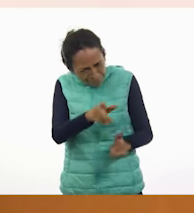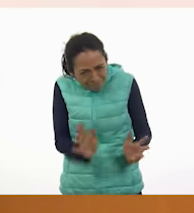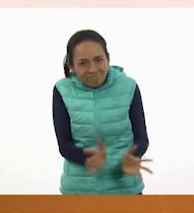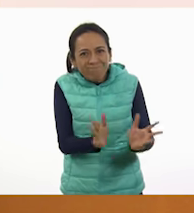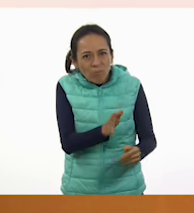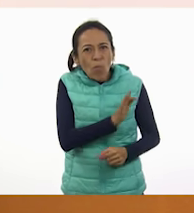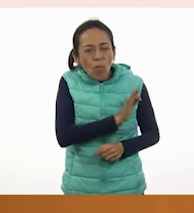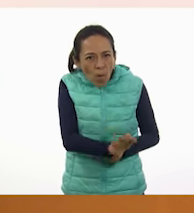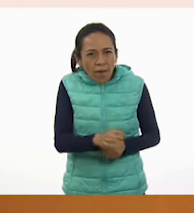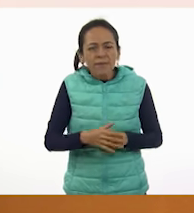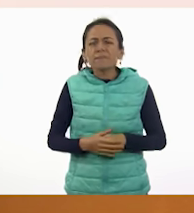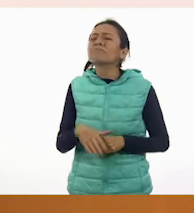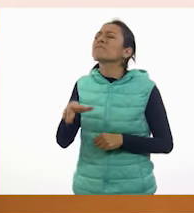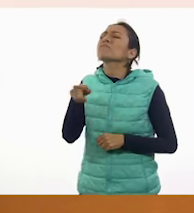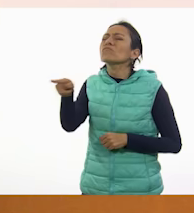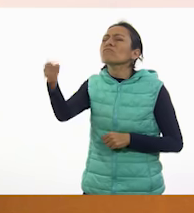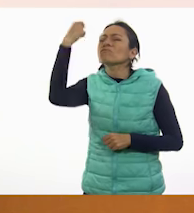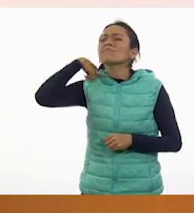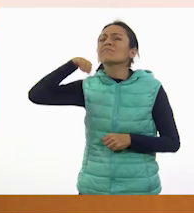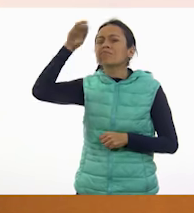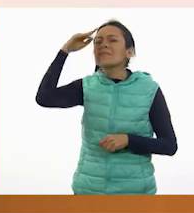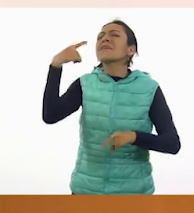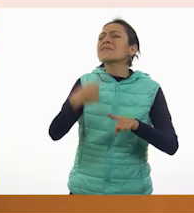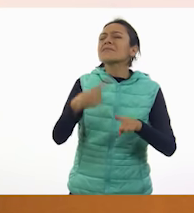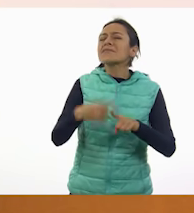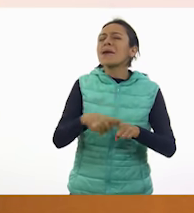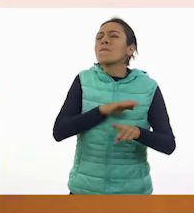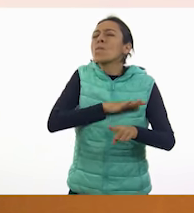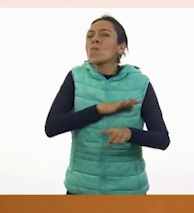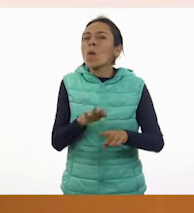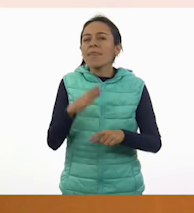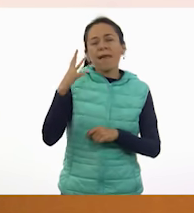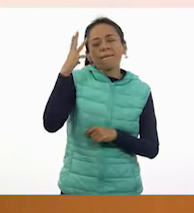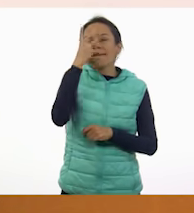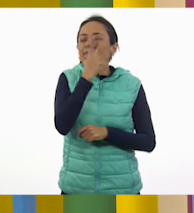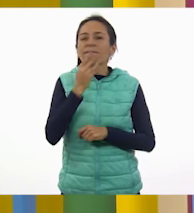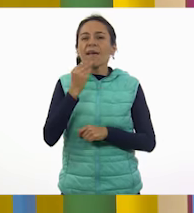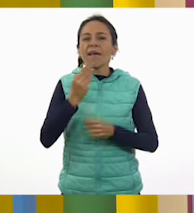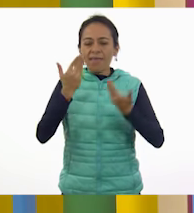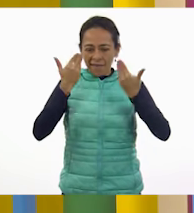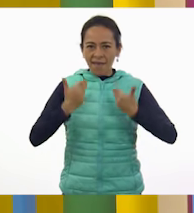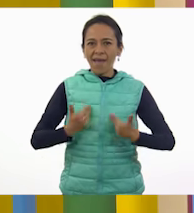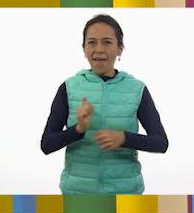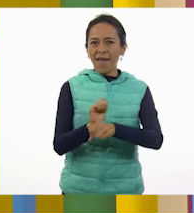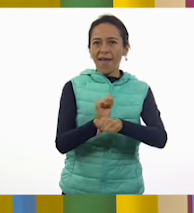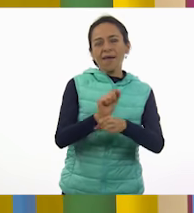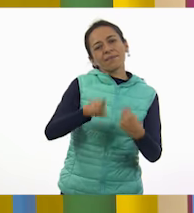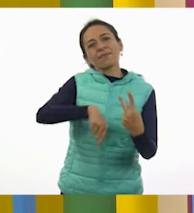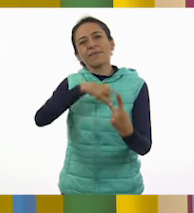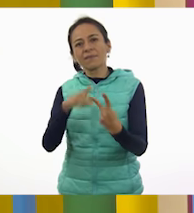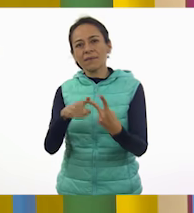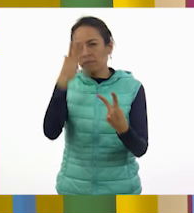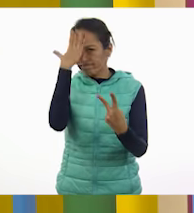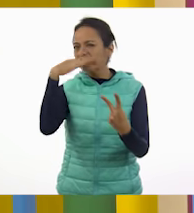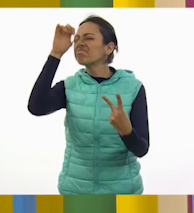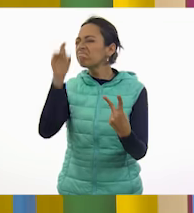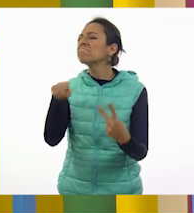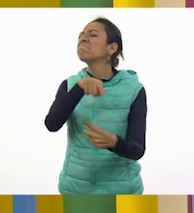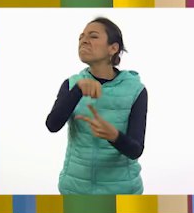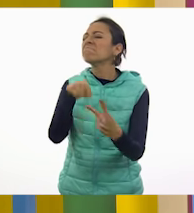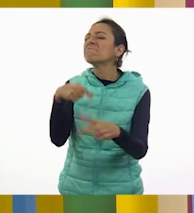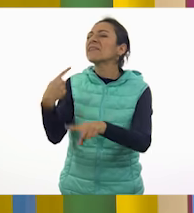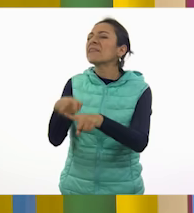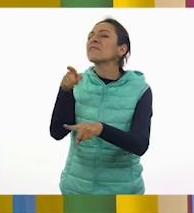¿Quién debe ser bella y quién debe ser la hechicera? Pues bueno, yo creo que una forma muy buena que